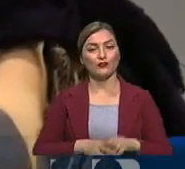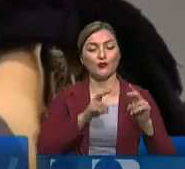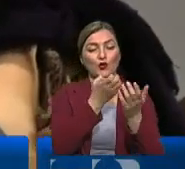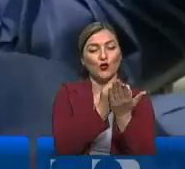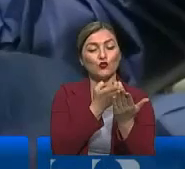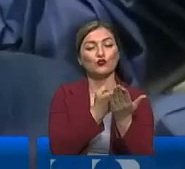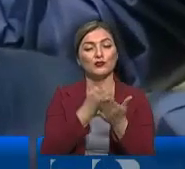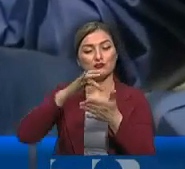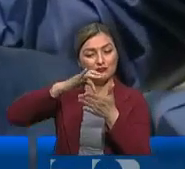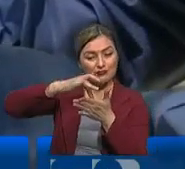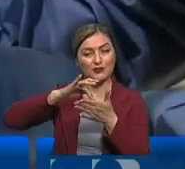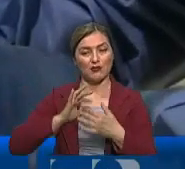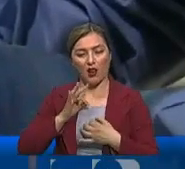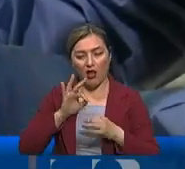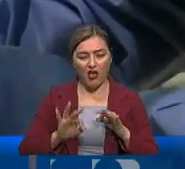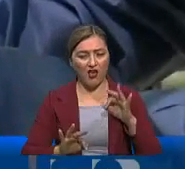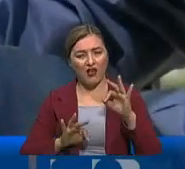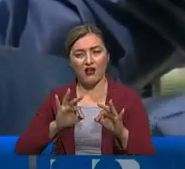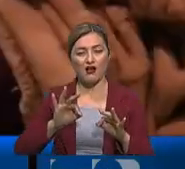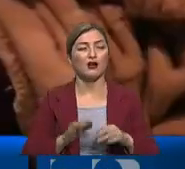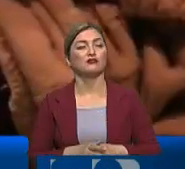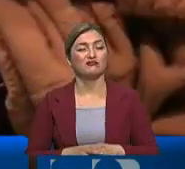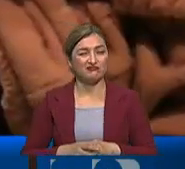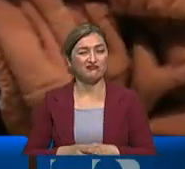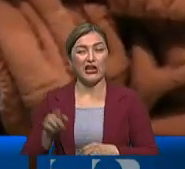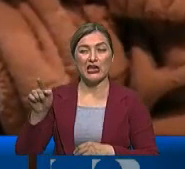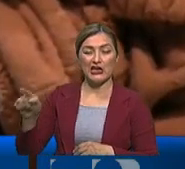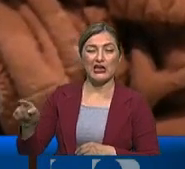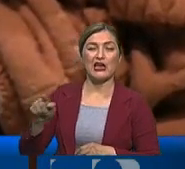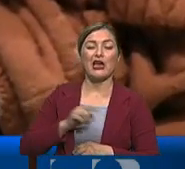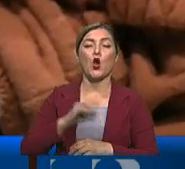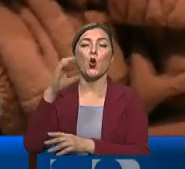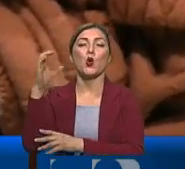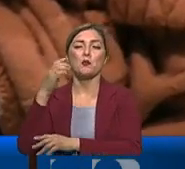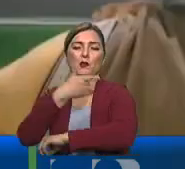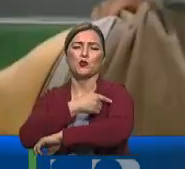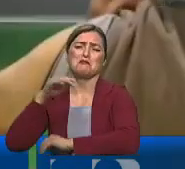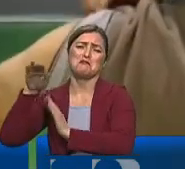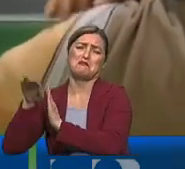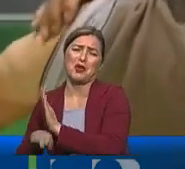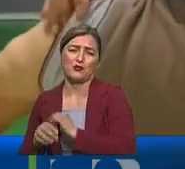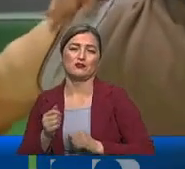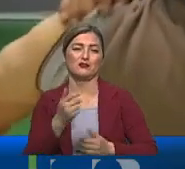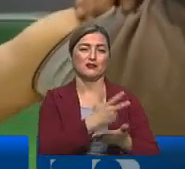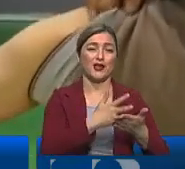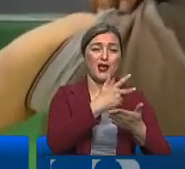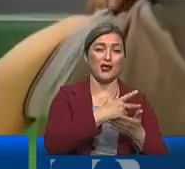económico se suma el riesgo de contagios debido a la inmunización disímil entre Ecuador y Colombia, pues Carchi inició la